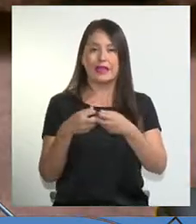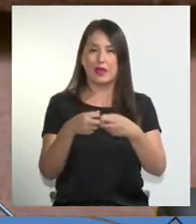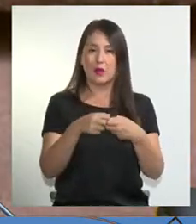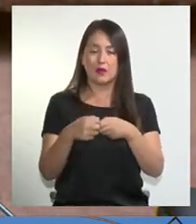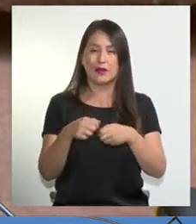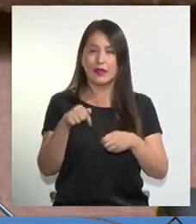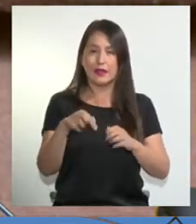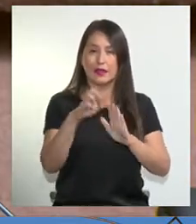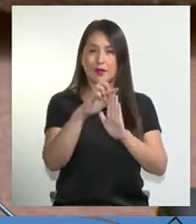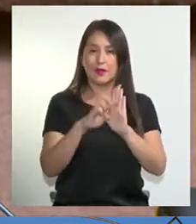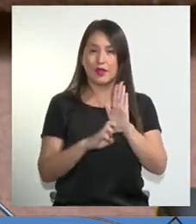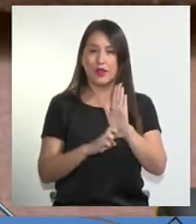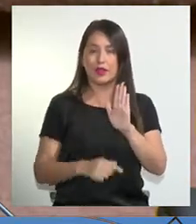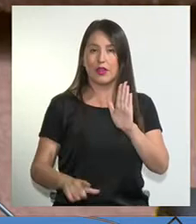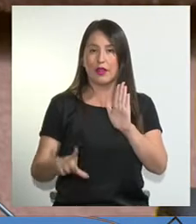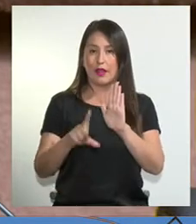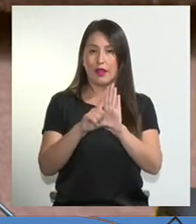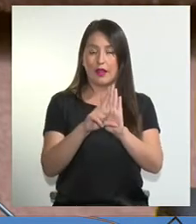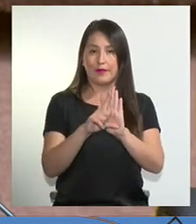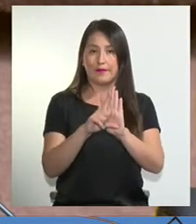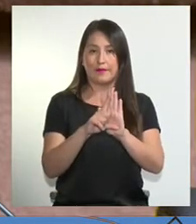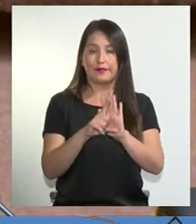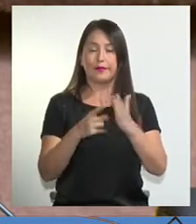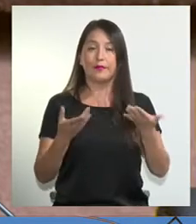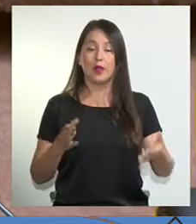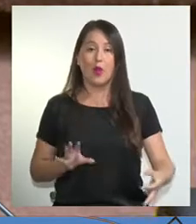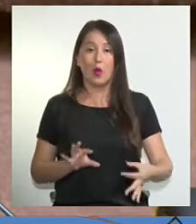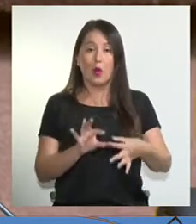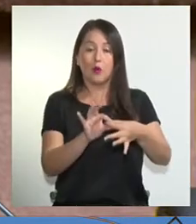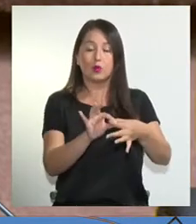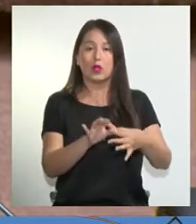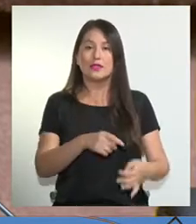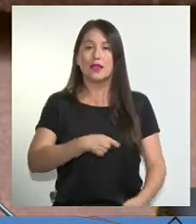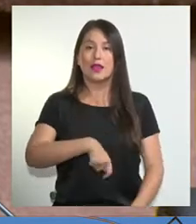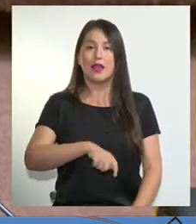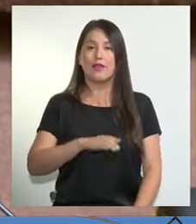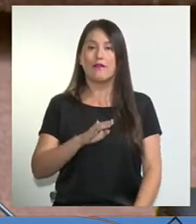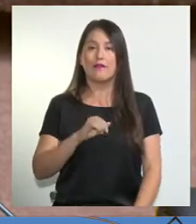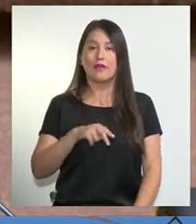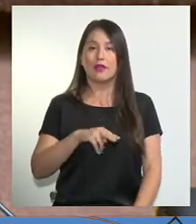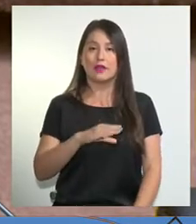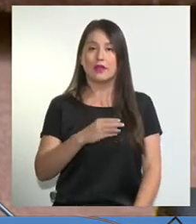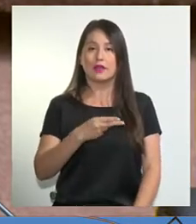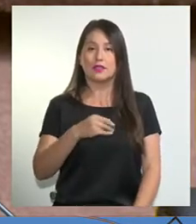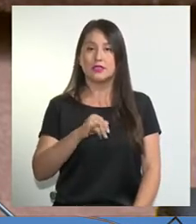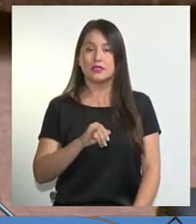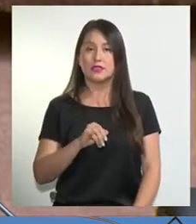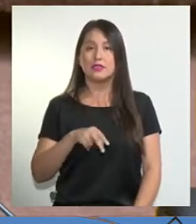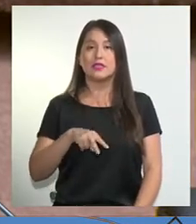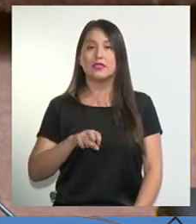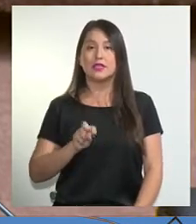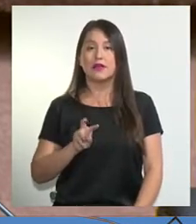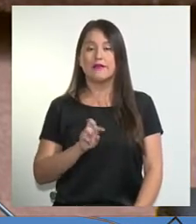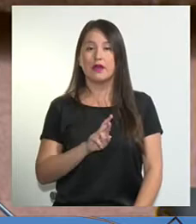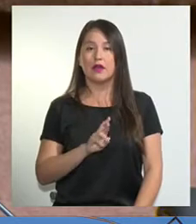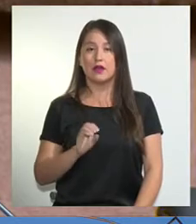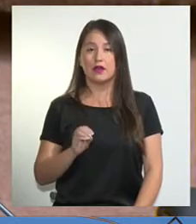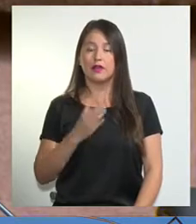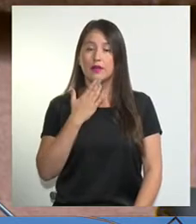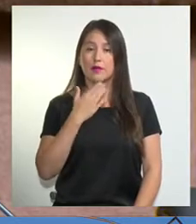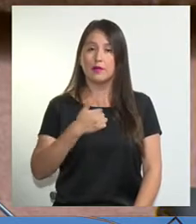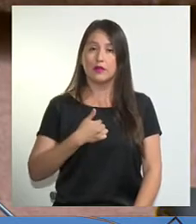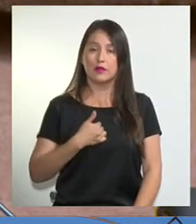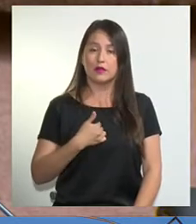de ley. Y por eso que junto con el senador Bianchi, el senador Navarro y quien habla, presentamos